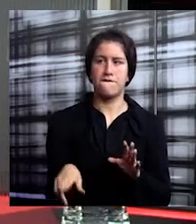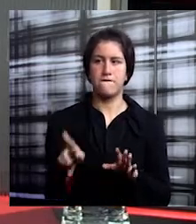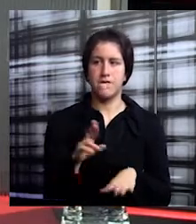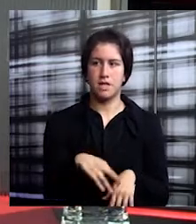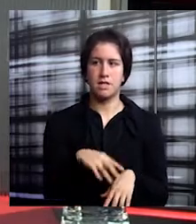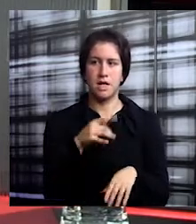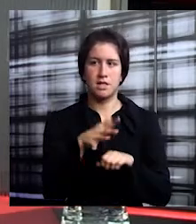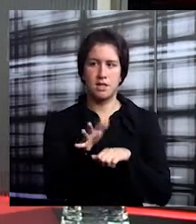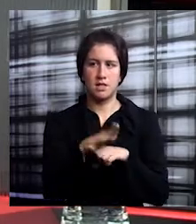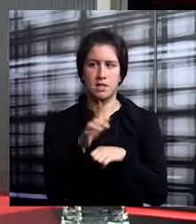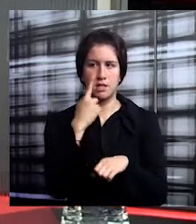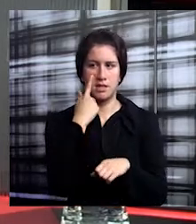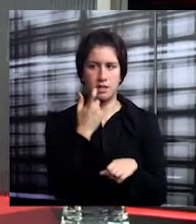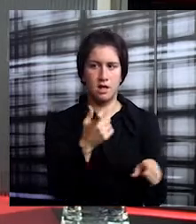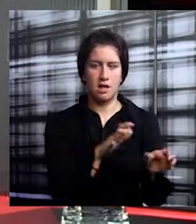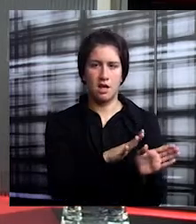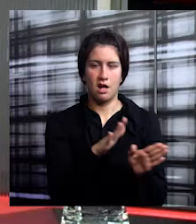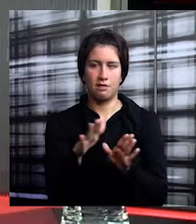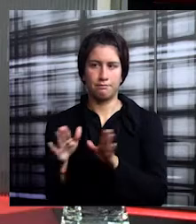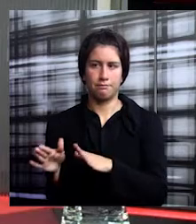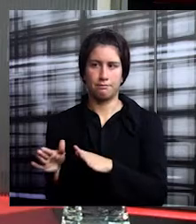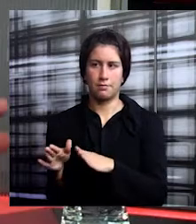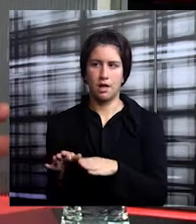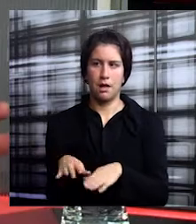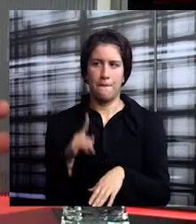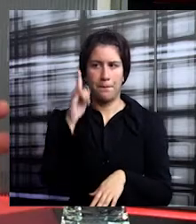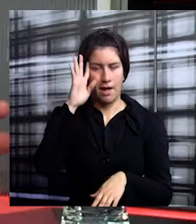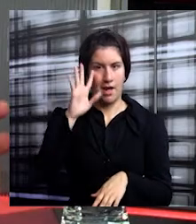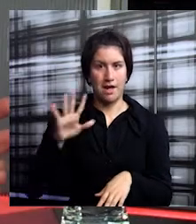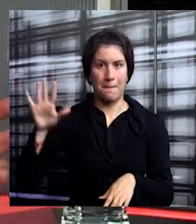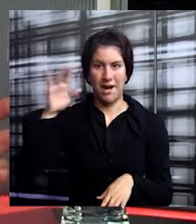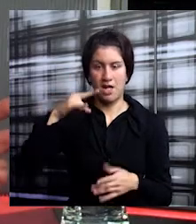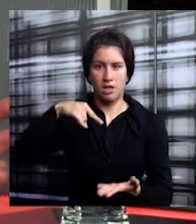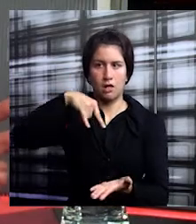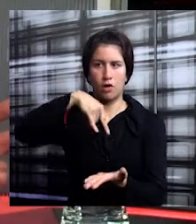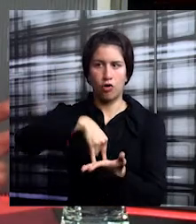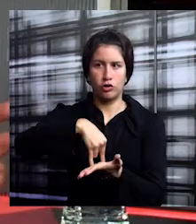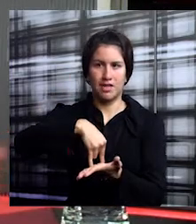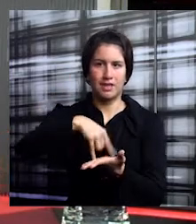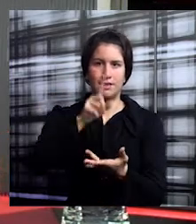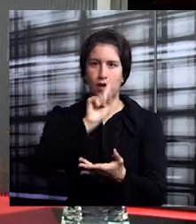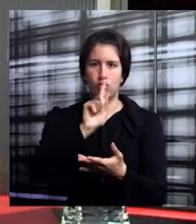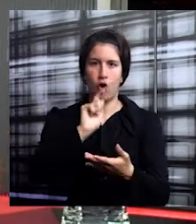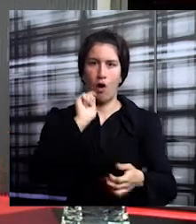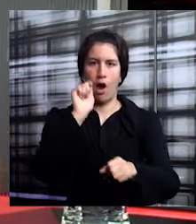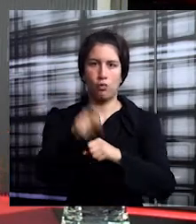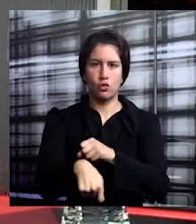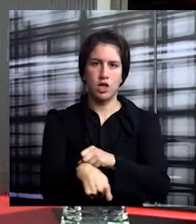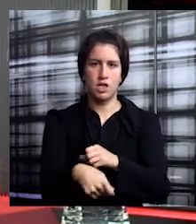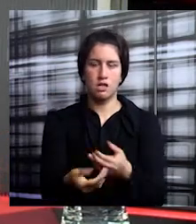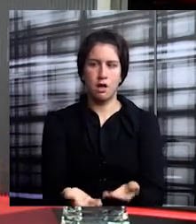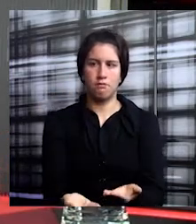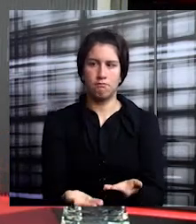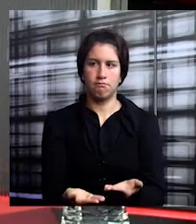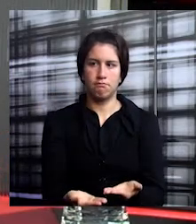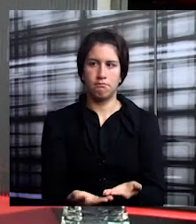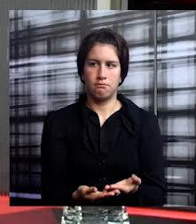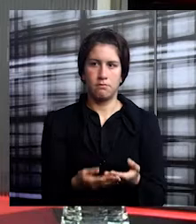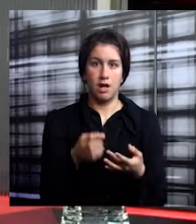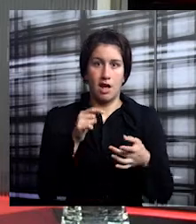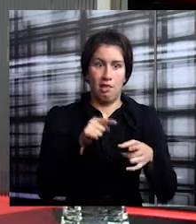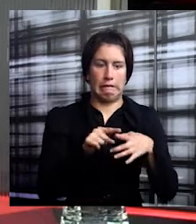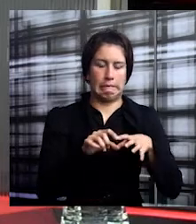Congreso no le da la autorización, el quiebre constitucional va a ser terrible. Va a pasar lo mismo que le pasó a Evo Morales en